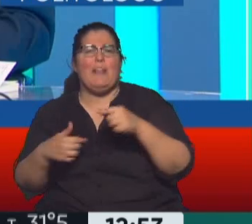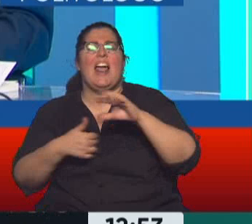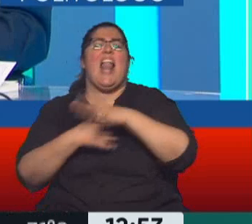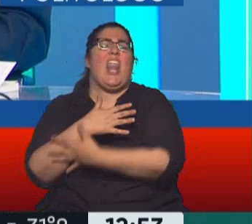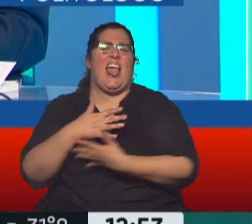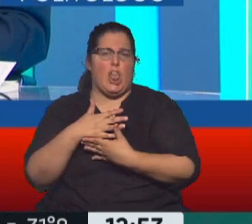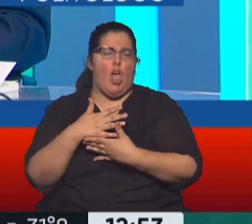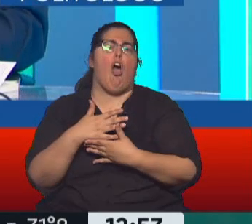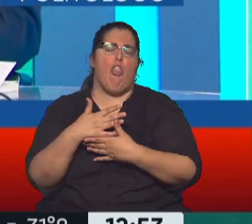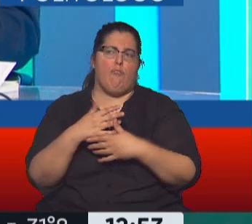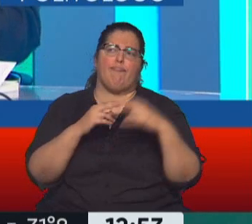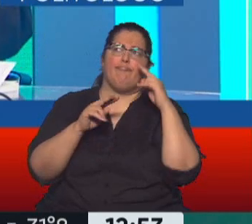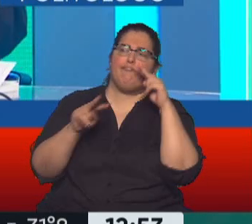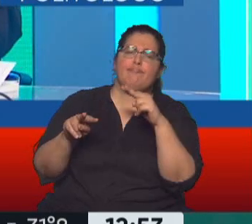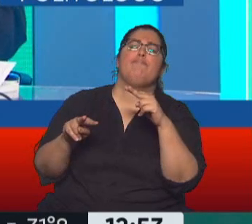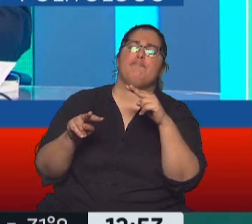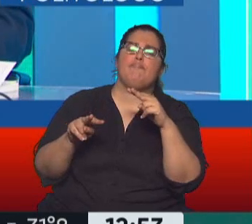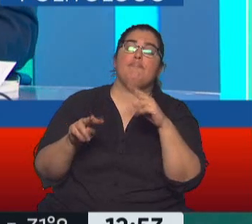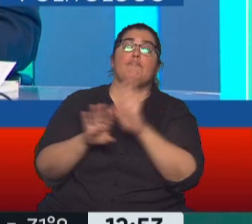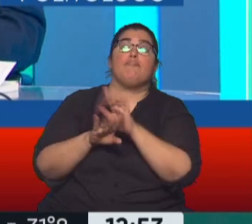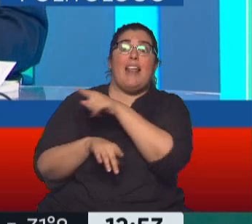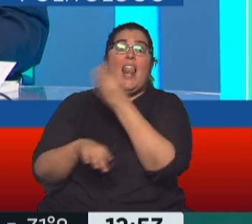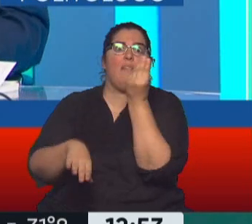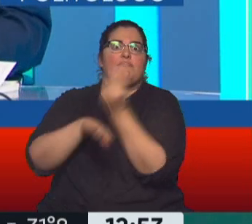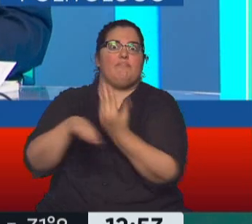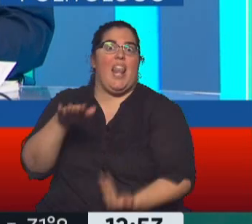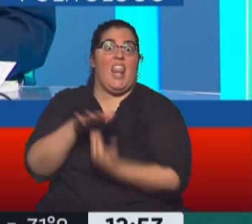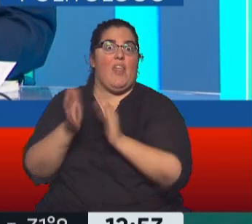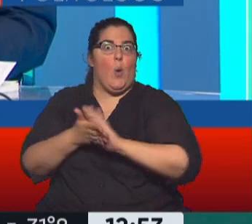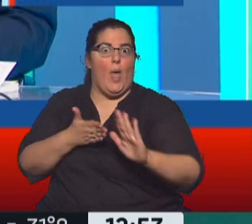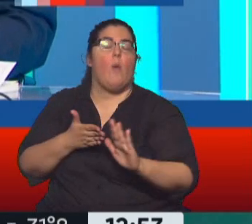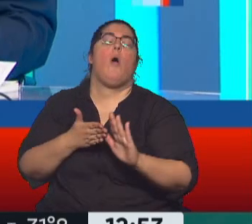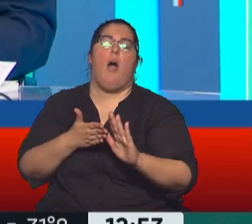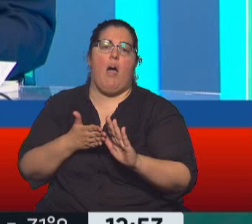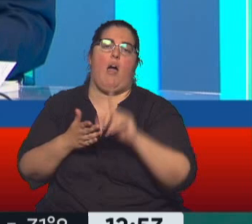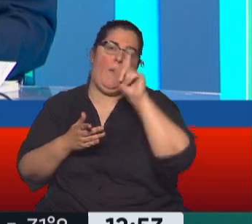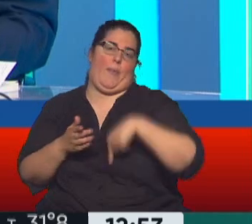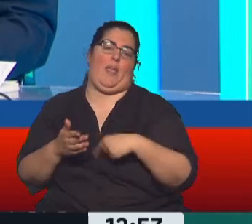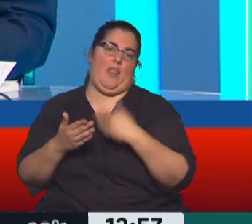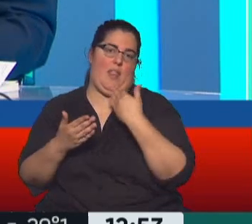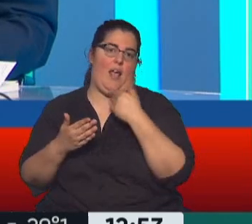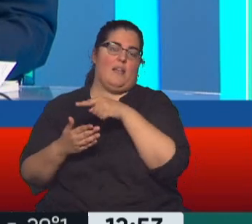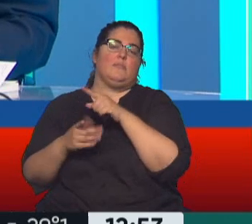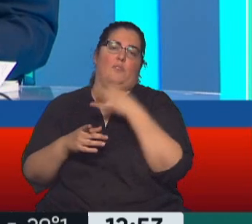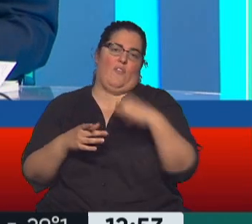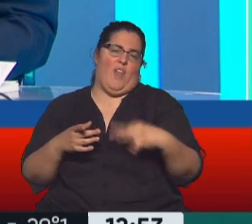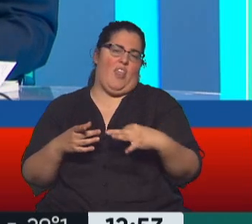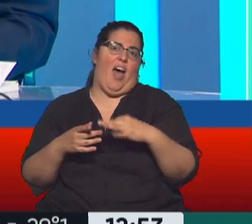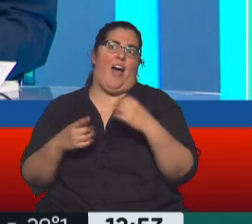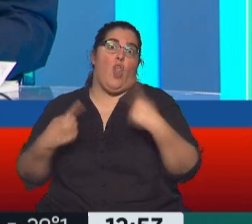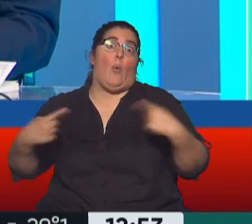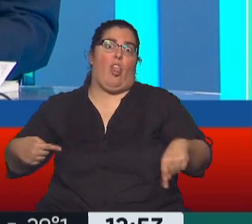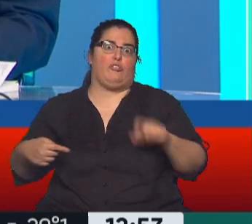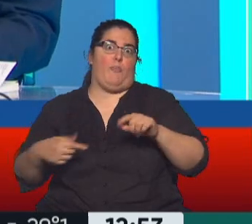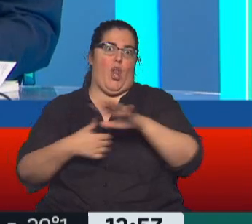región, esa dimensión, si logra constituirse en un liderazgo nuevo, es lo que puede aportar algo verdaderamente novedoso para la